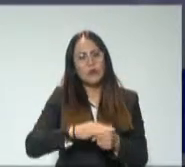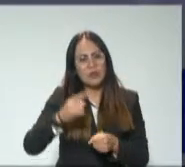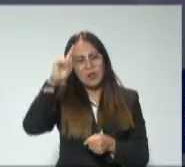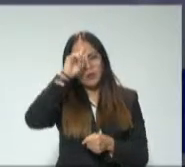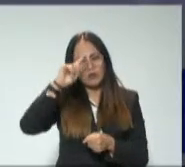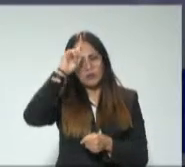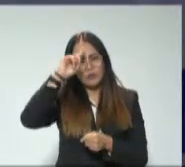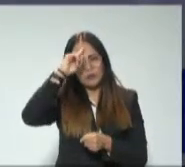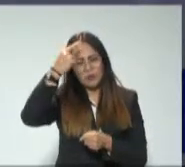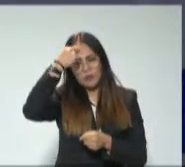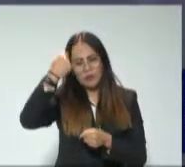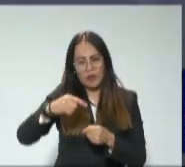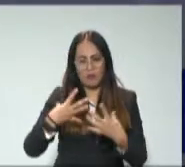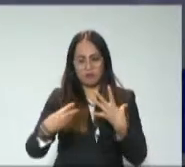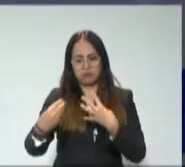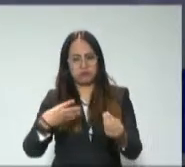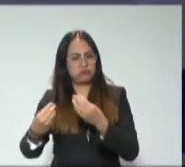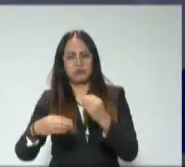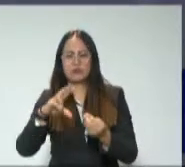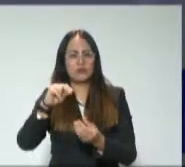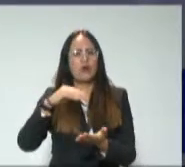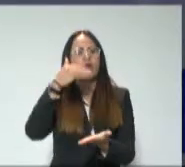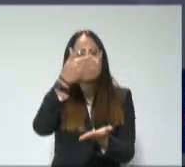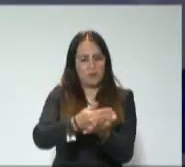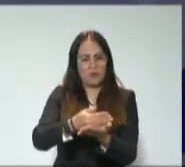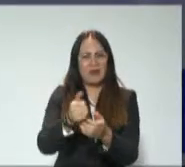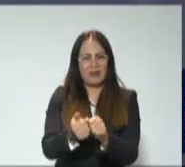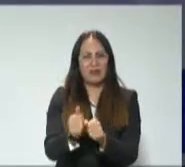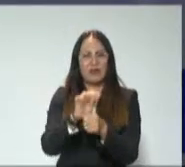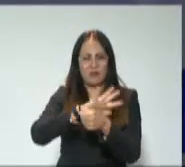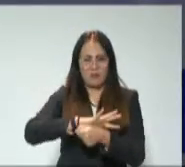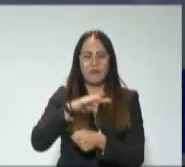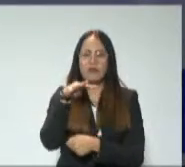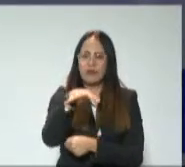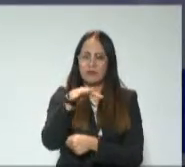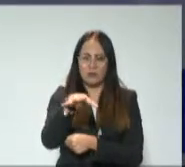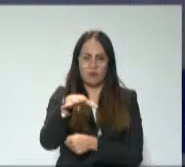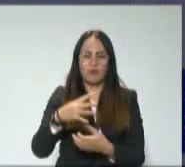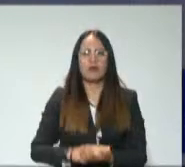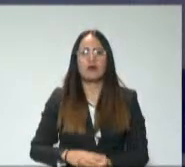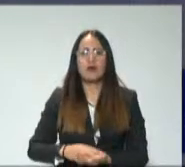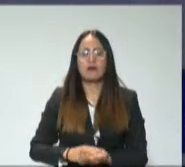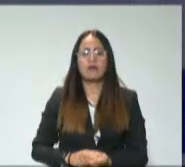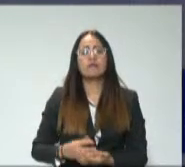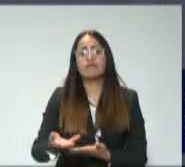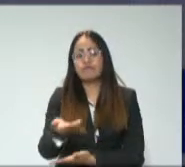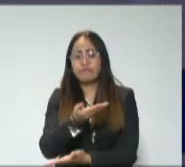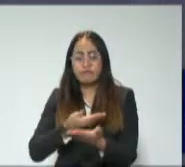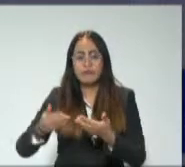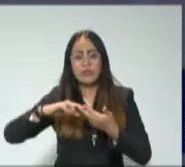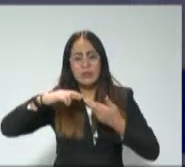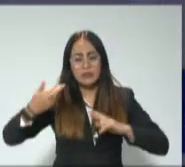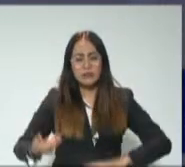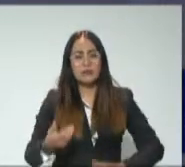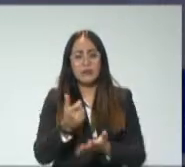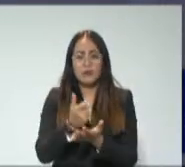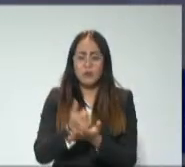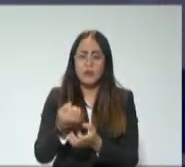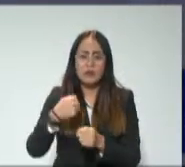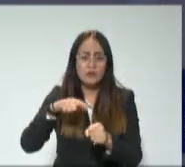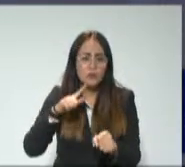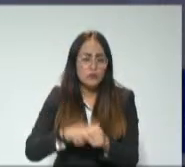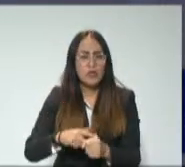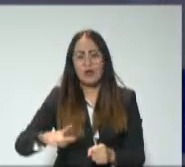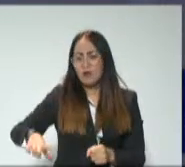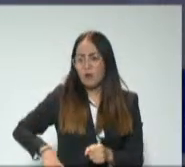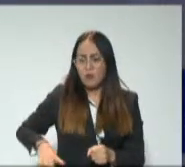de contención del covid-19 cambió la trayectoria de las relaciones económicas sociales y